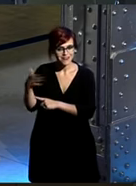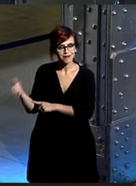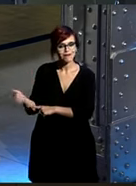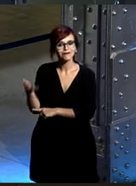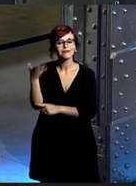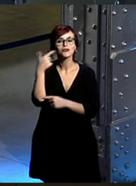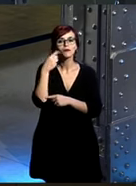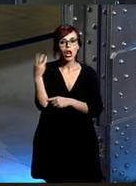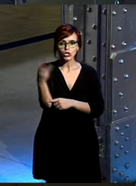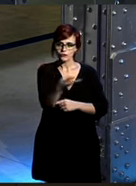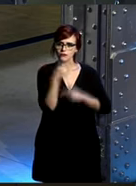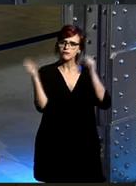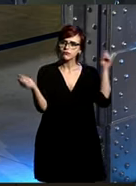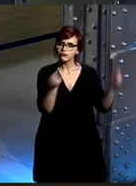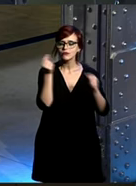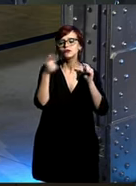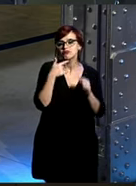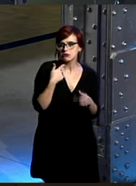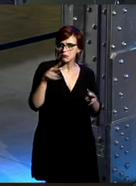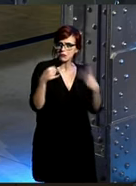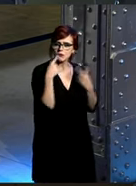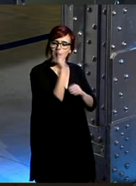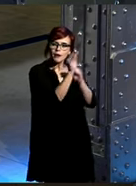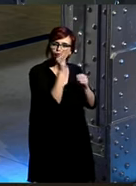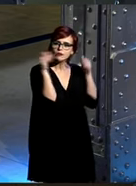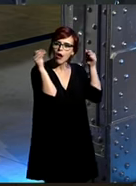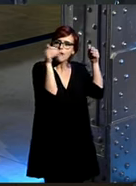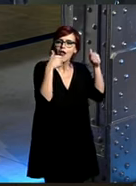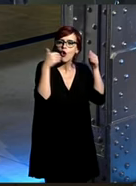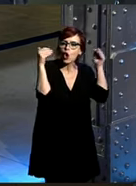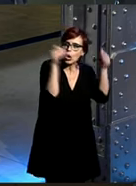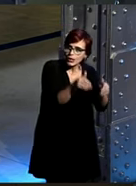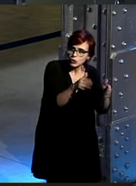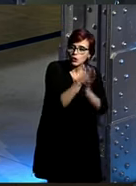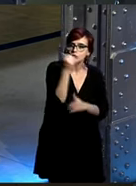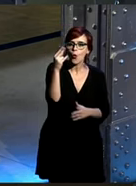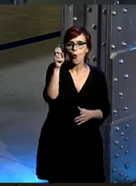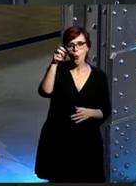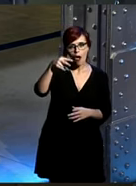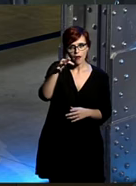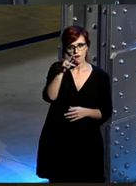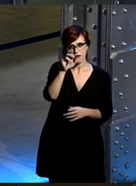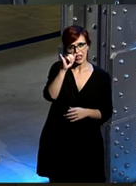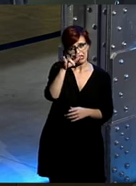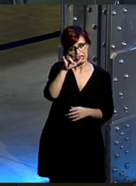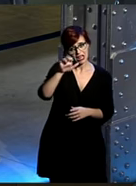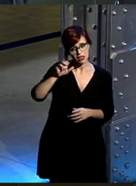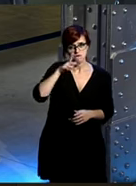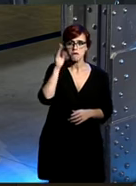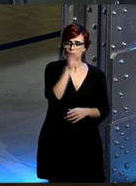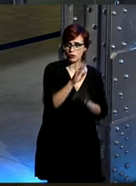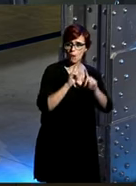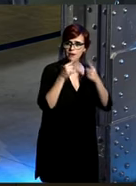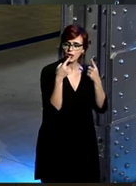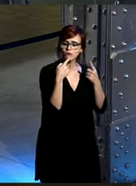en común entre los tres. Voy a preguntarles cosas concretas y voy a empezar por Juan Freire. Entonces, a mí me interesa